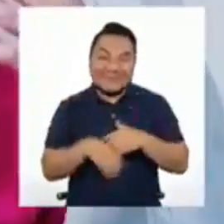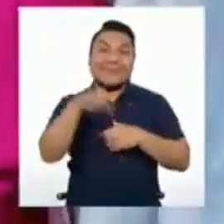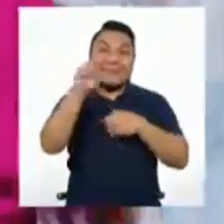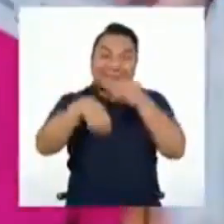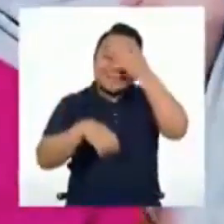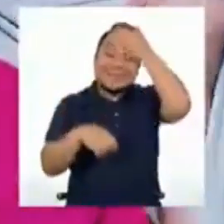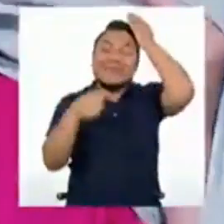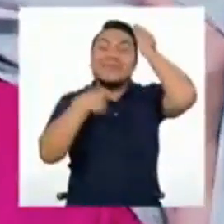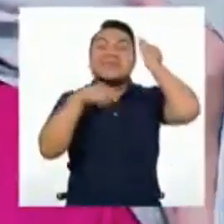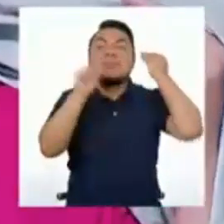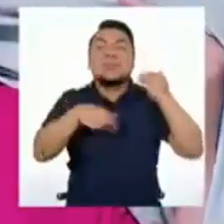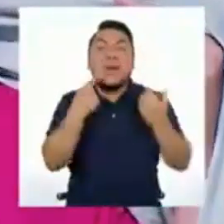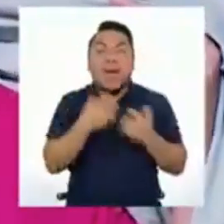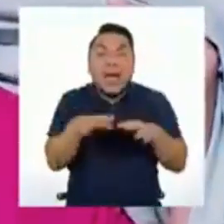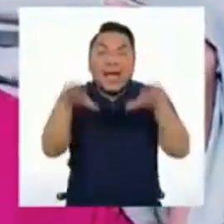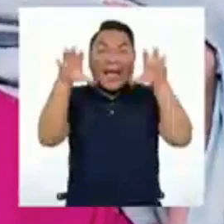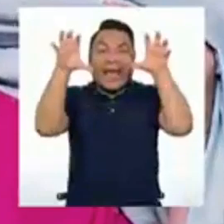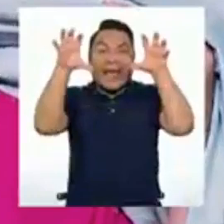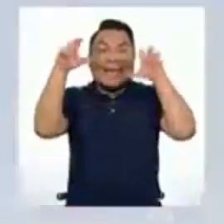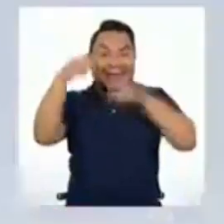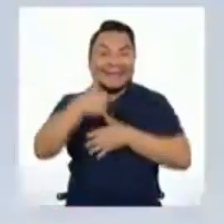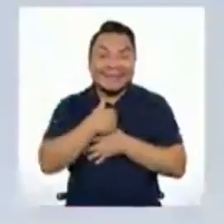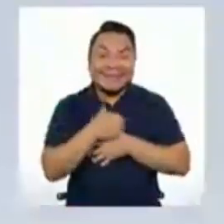¡Sí! ¡Un fantasma!